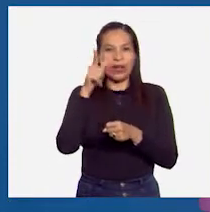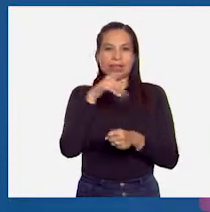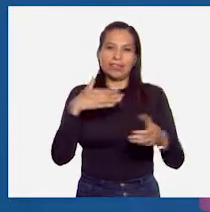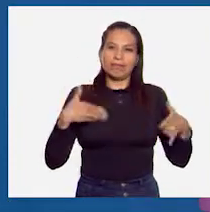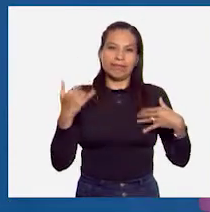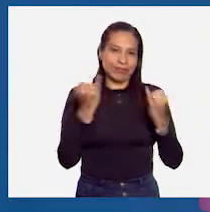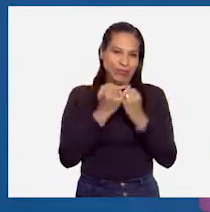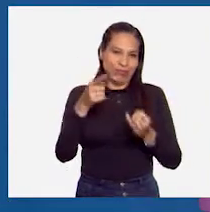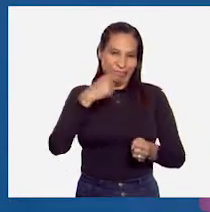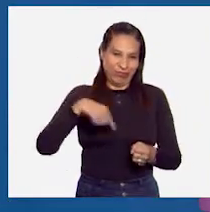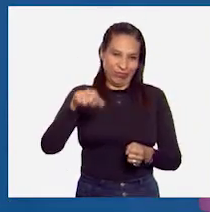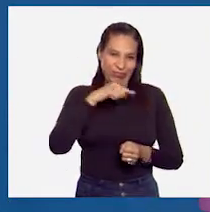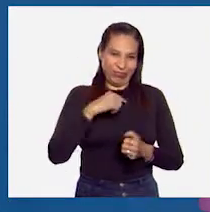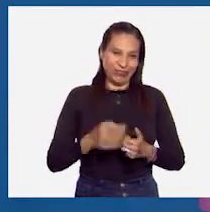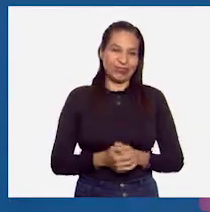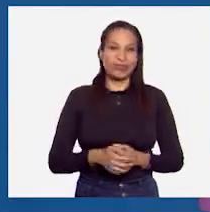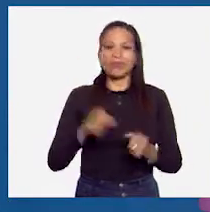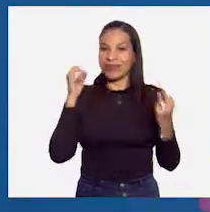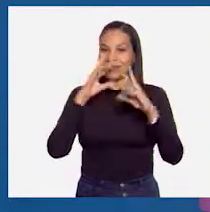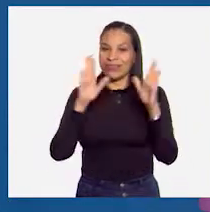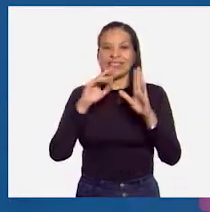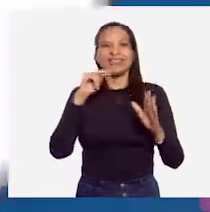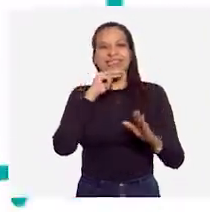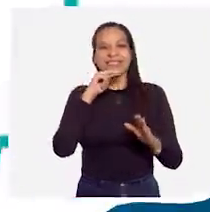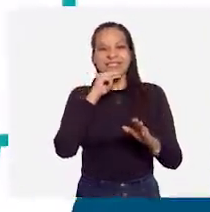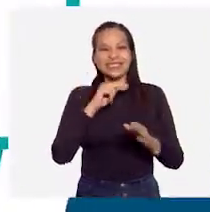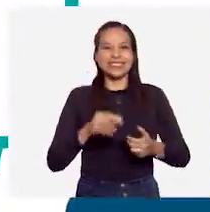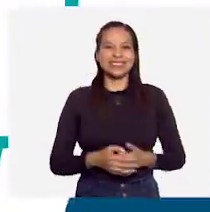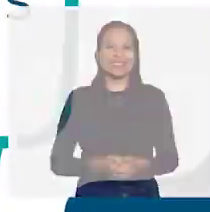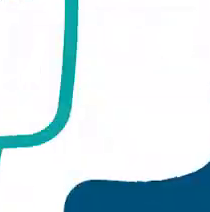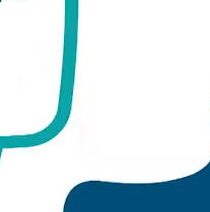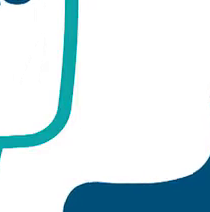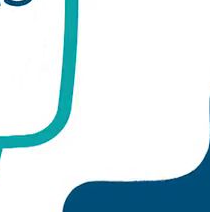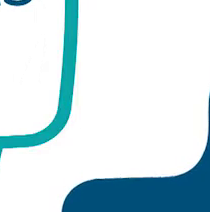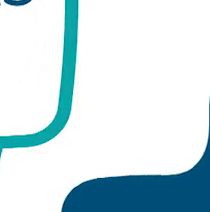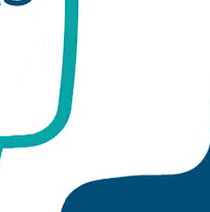hayan disfrutado tanto como nosotros. ¡Nos vemos en la próxima!